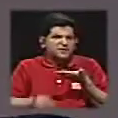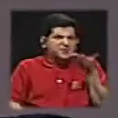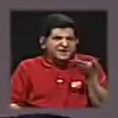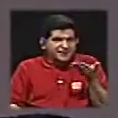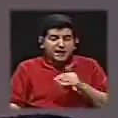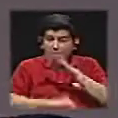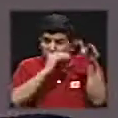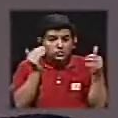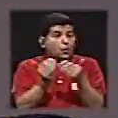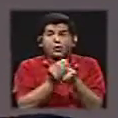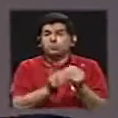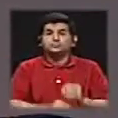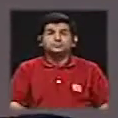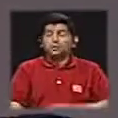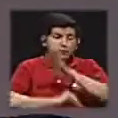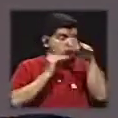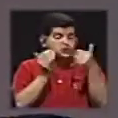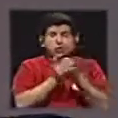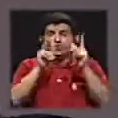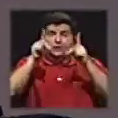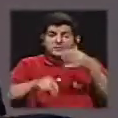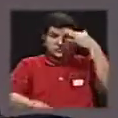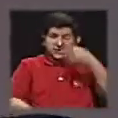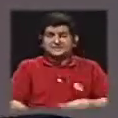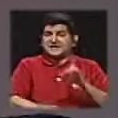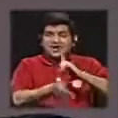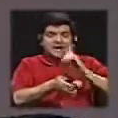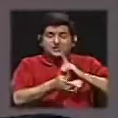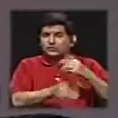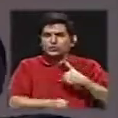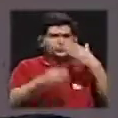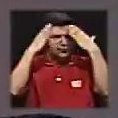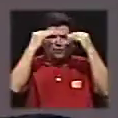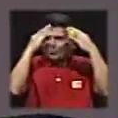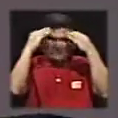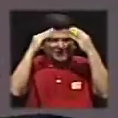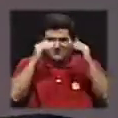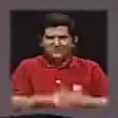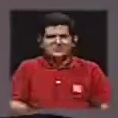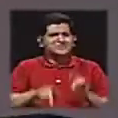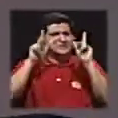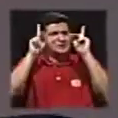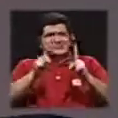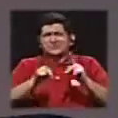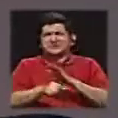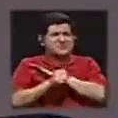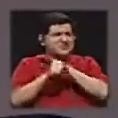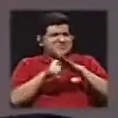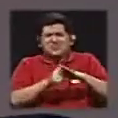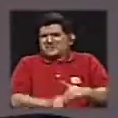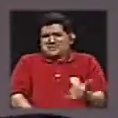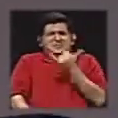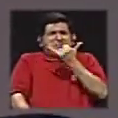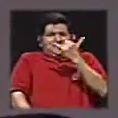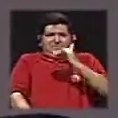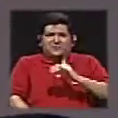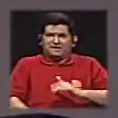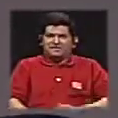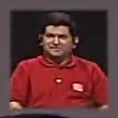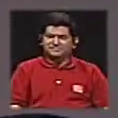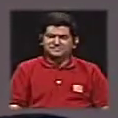Uh-huh. Todo. La gente que cree que el doctor no estaba informado está totalmente